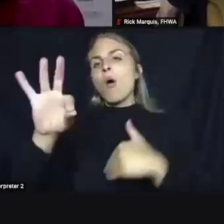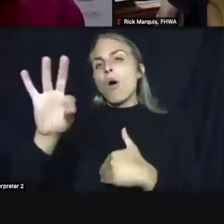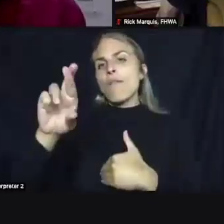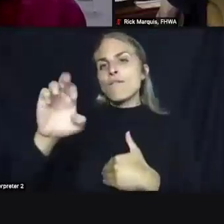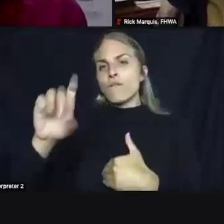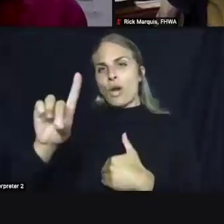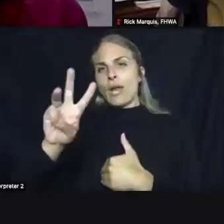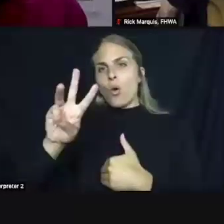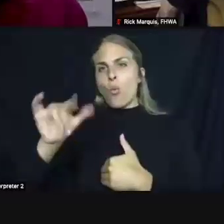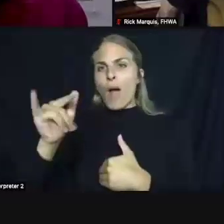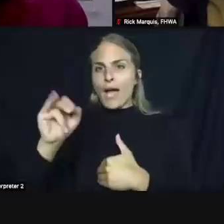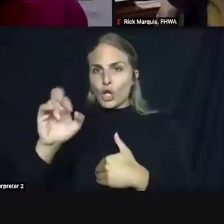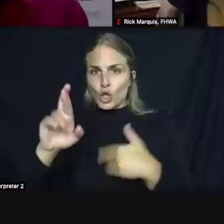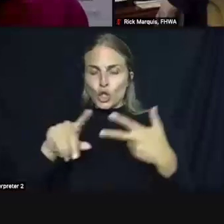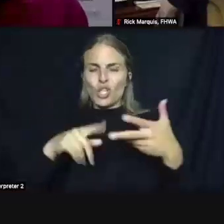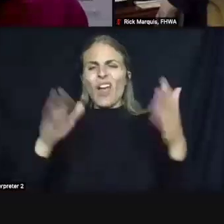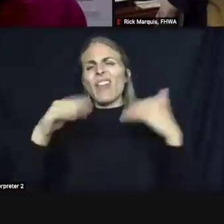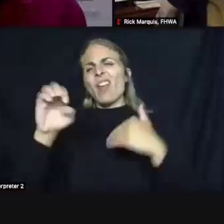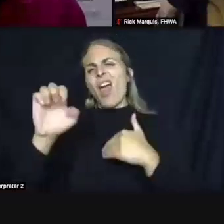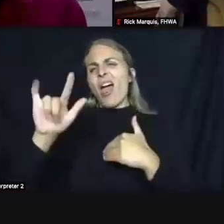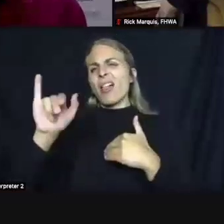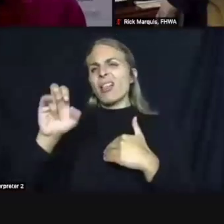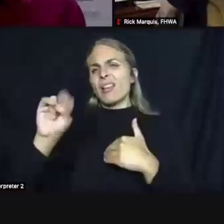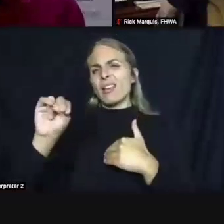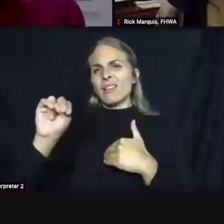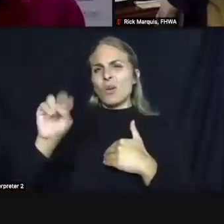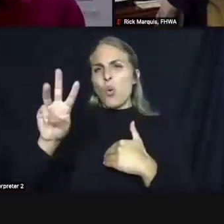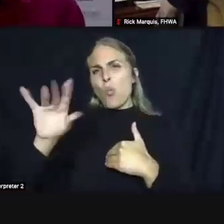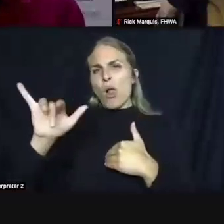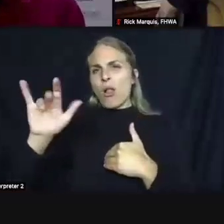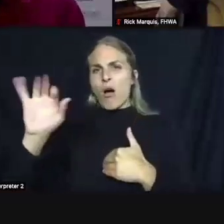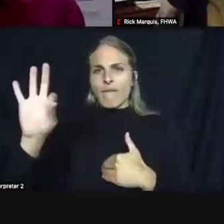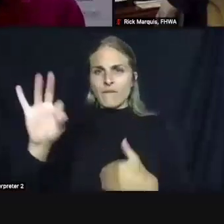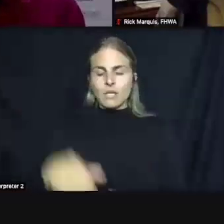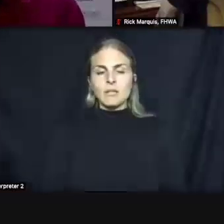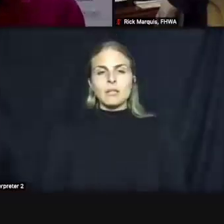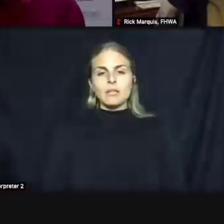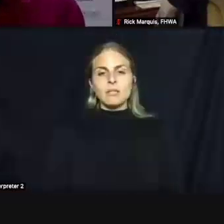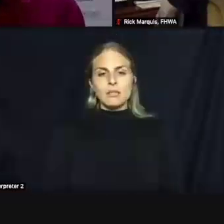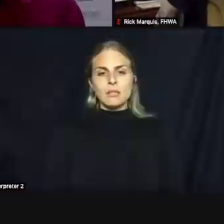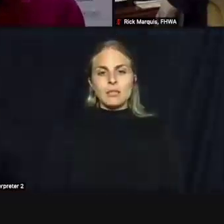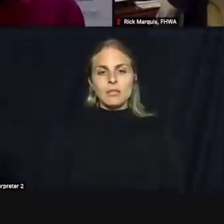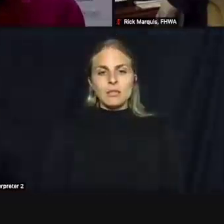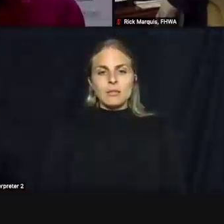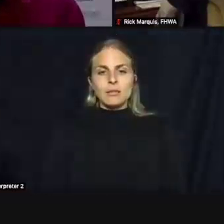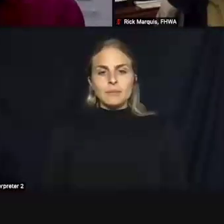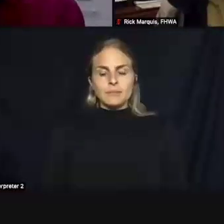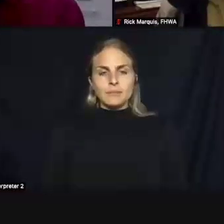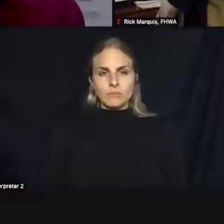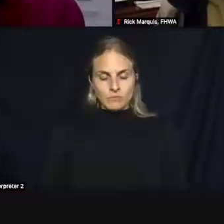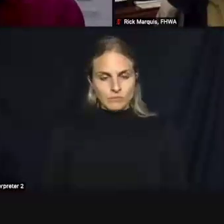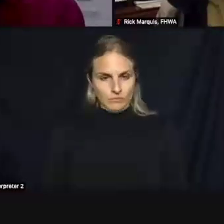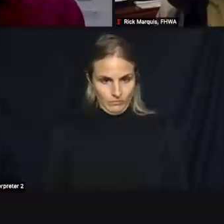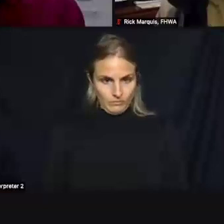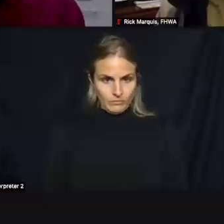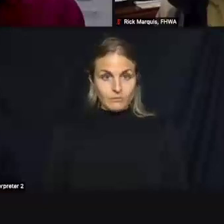Ahora paso, cedo la palabra a Fred Wagner, seguido por